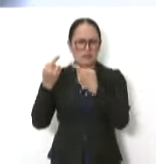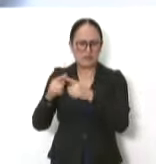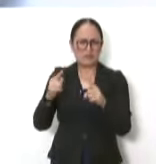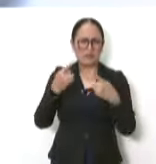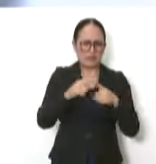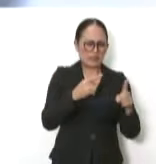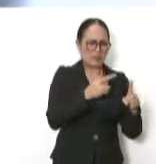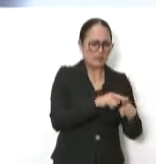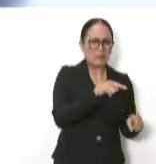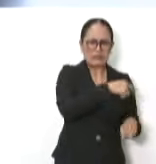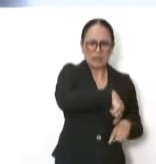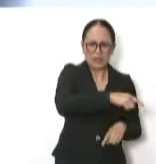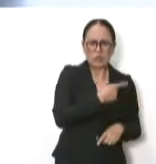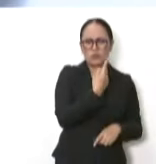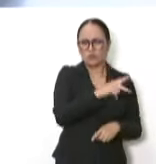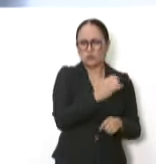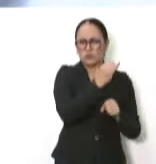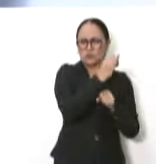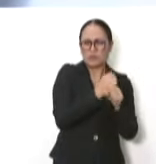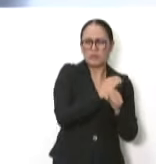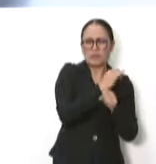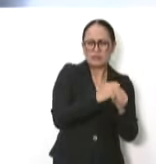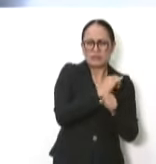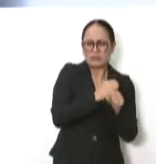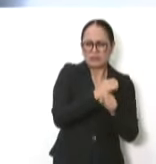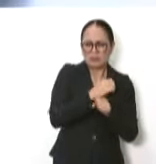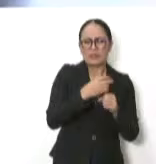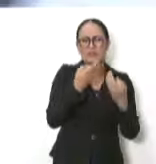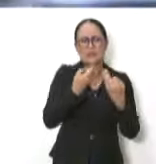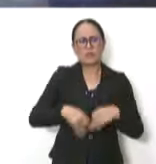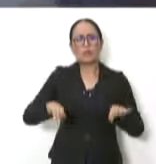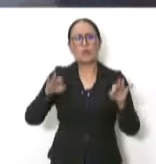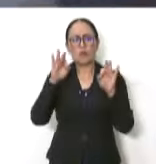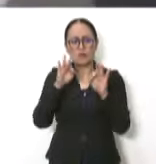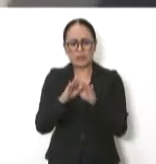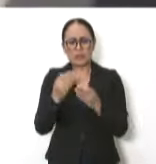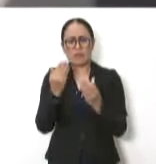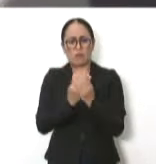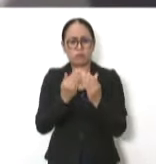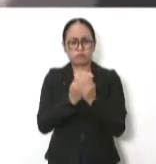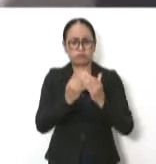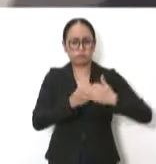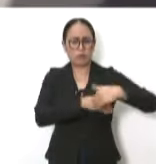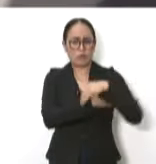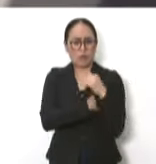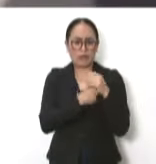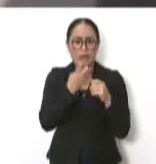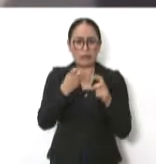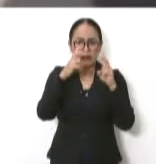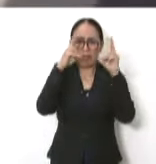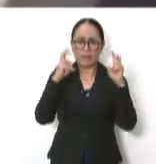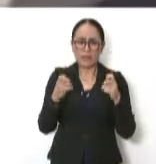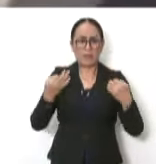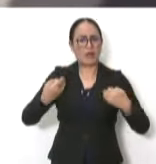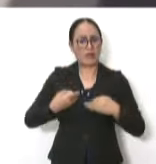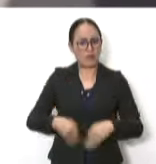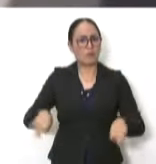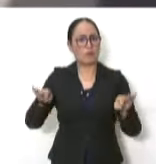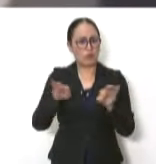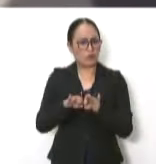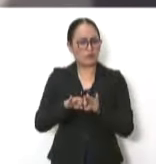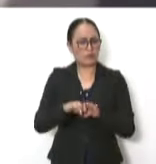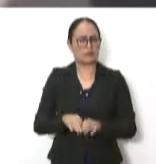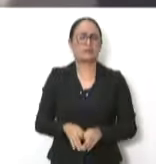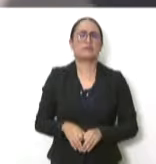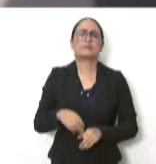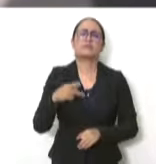para ellos, para sus investigaciones, es fundamental el asunto de los archivos. Pero en este